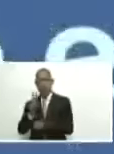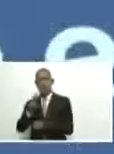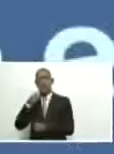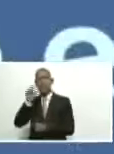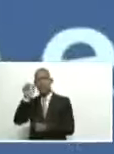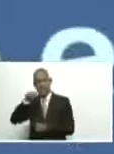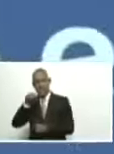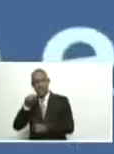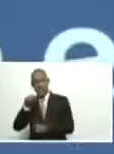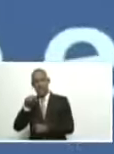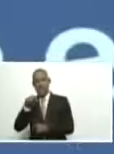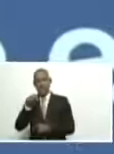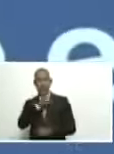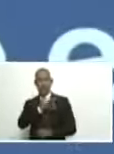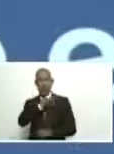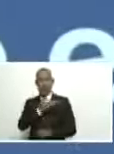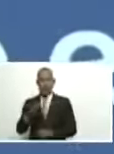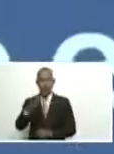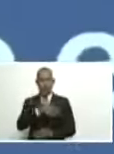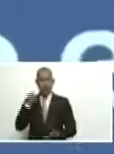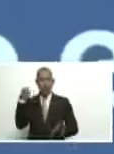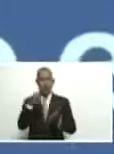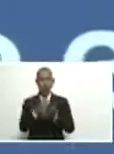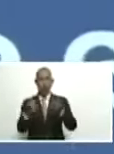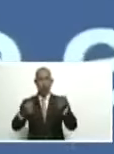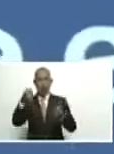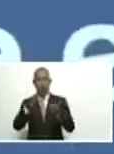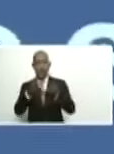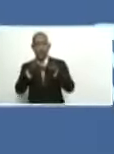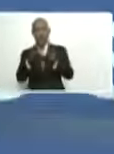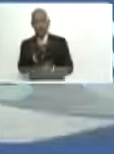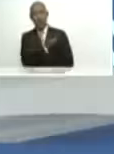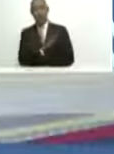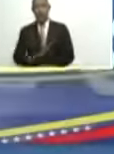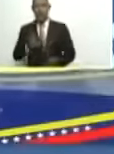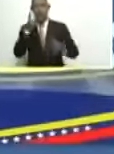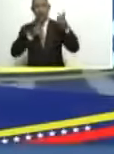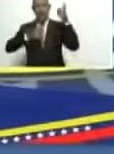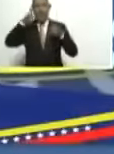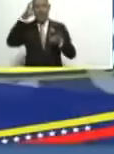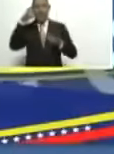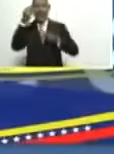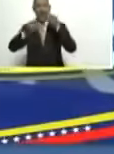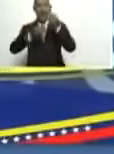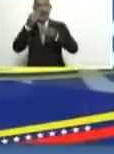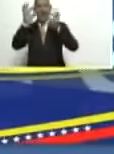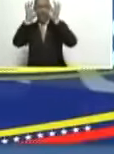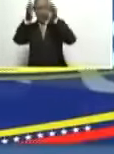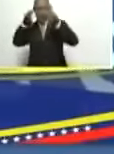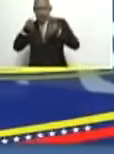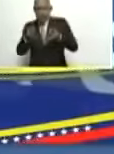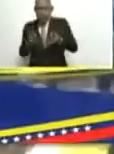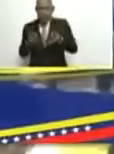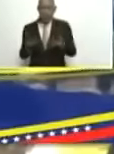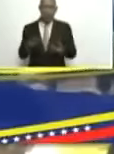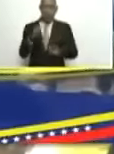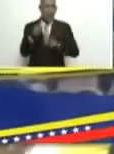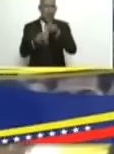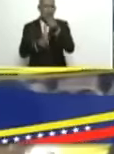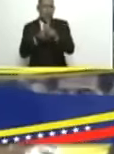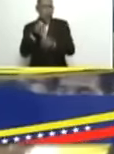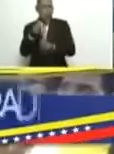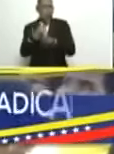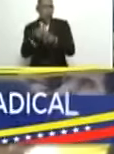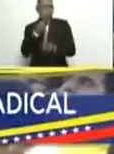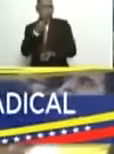al socialismo. En el golpe de timón, el presidente Chávez hace esa autocrítica e incluso dice que es importante